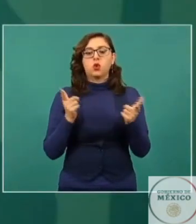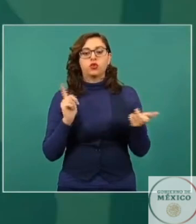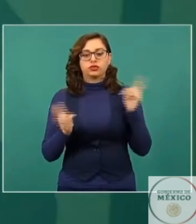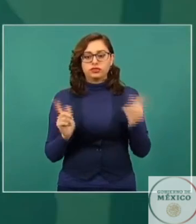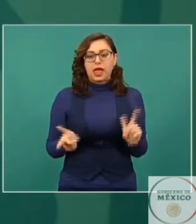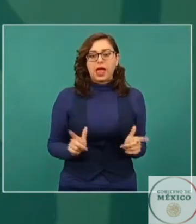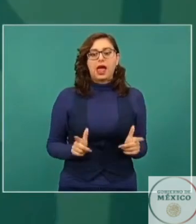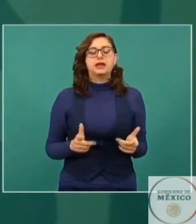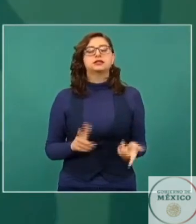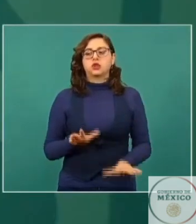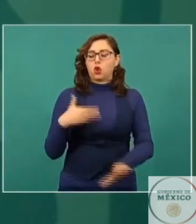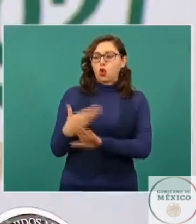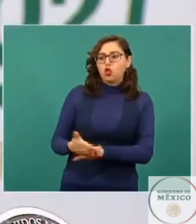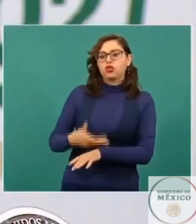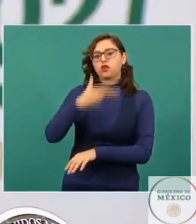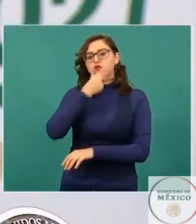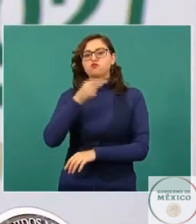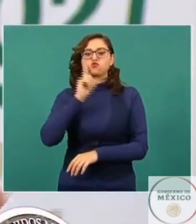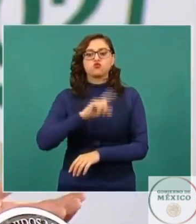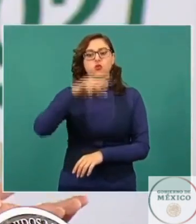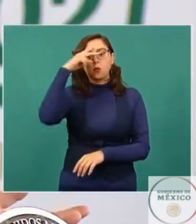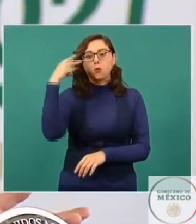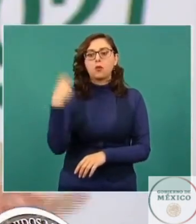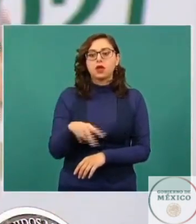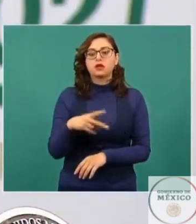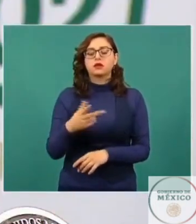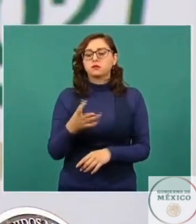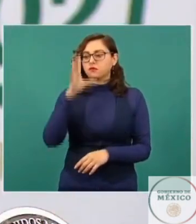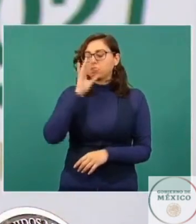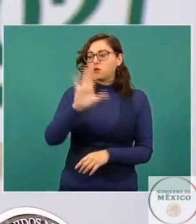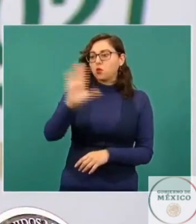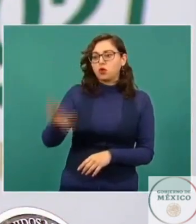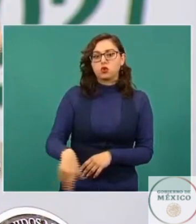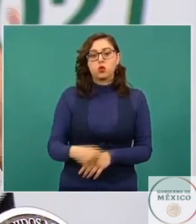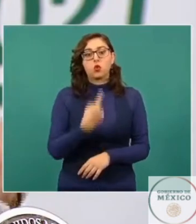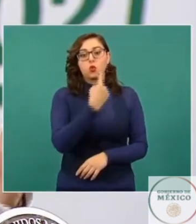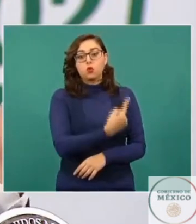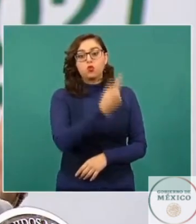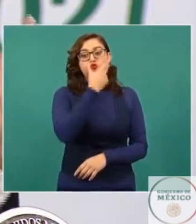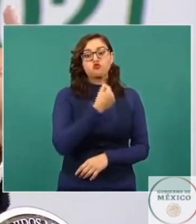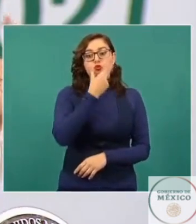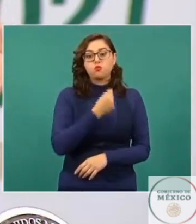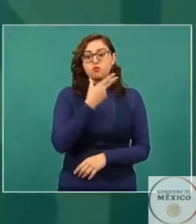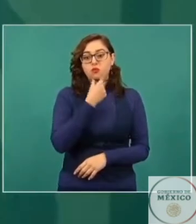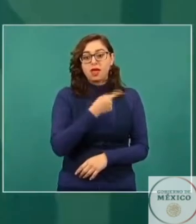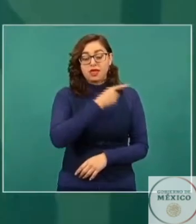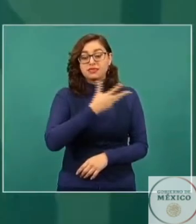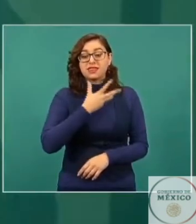en contra de mexicanas y mexicanos que perdieron la vida ahí, con un solo individuo que tenía 17 armas en su